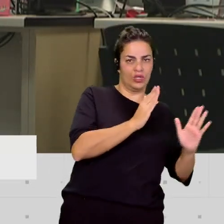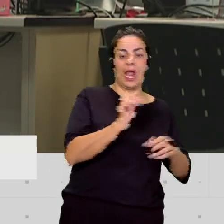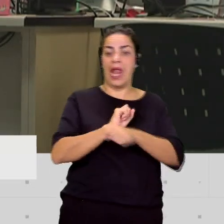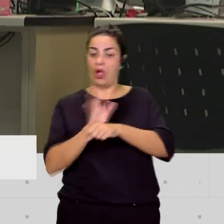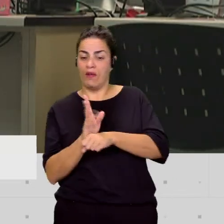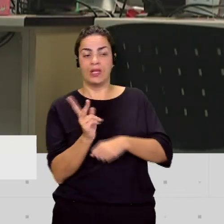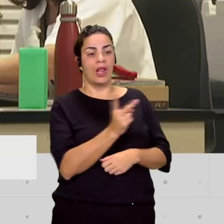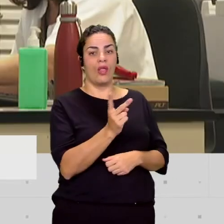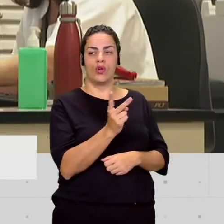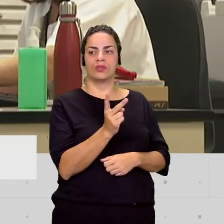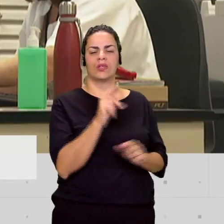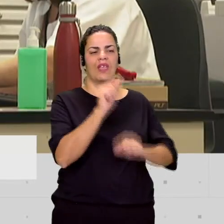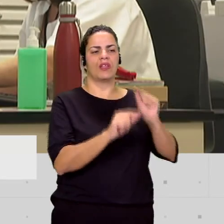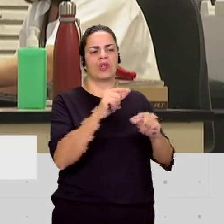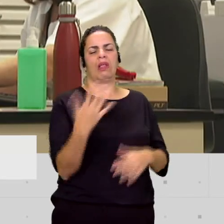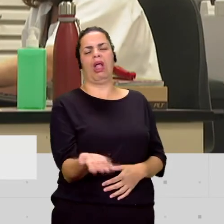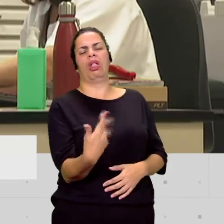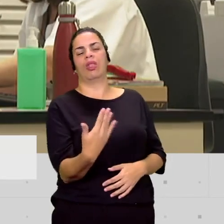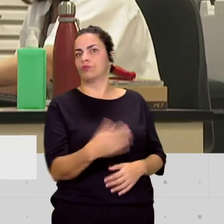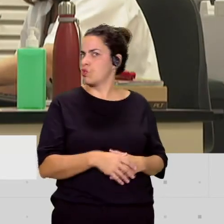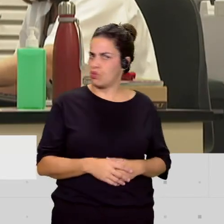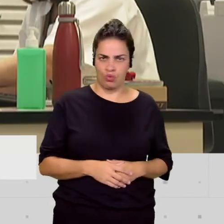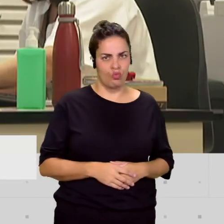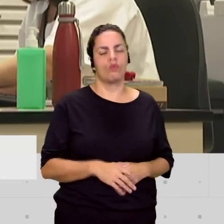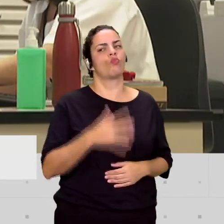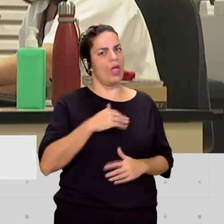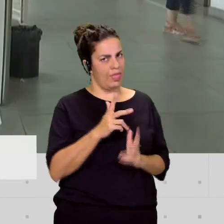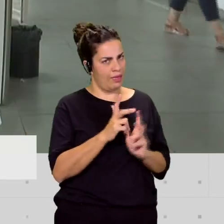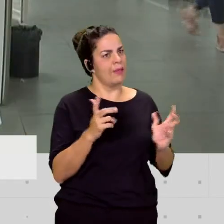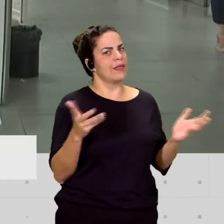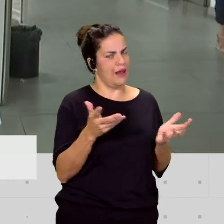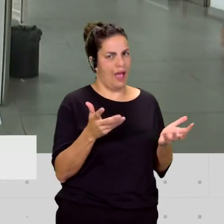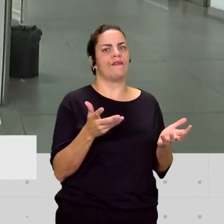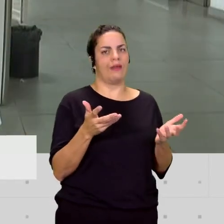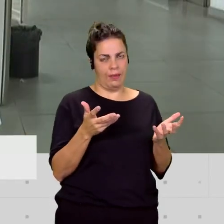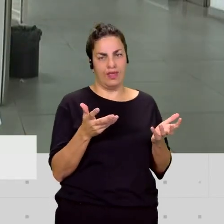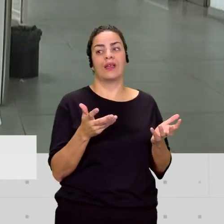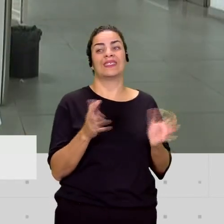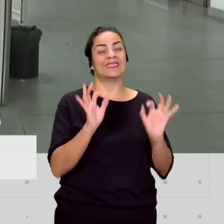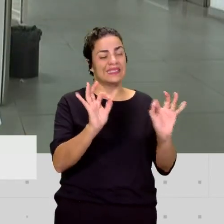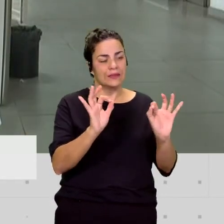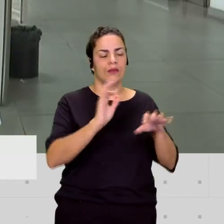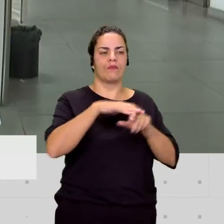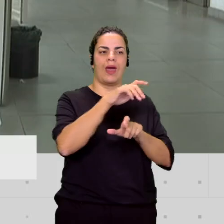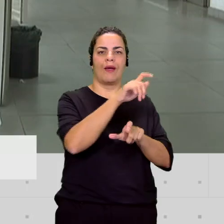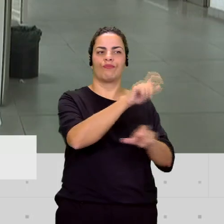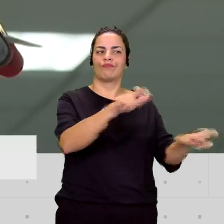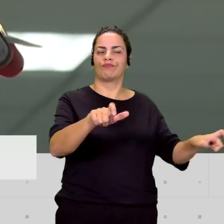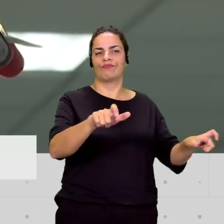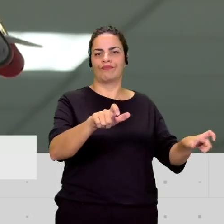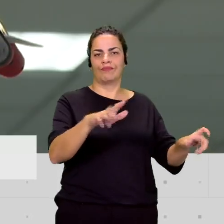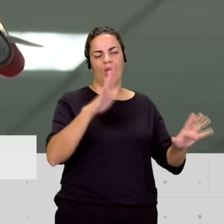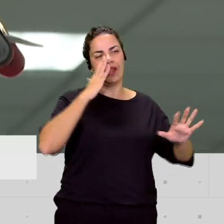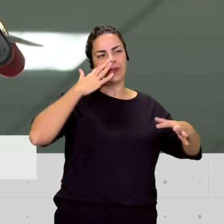son infecciones banales y pueden suponer severidad, especialmente en poblaciones de mayor